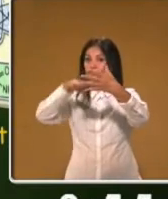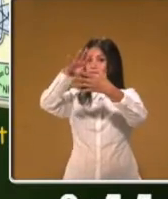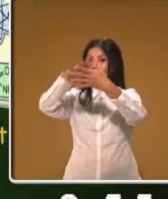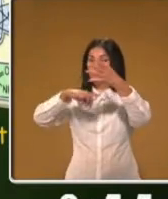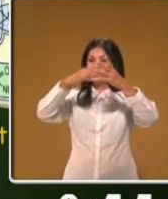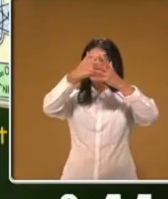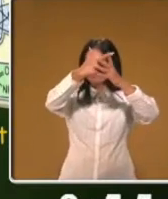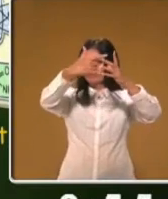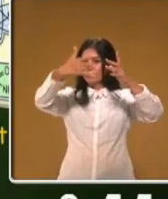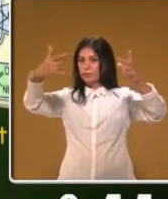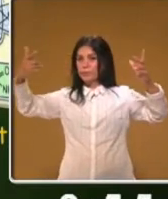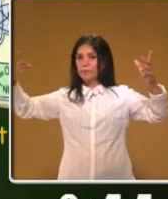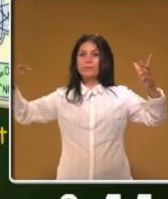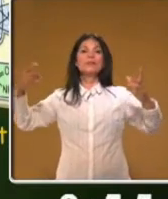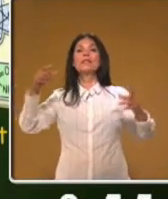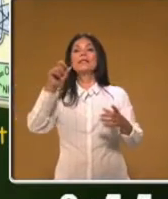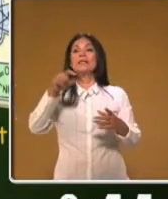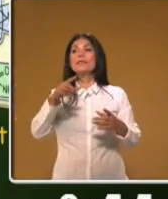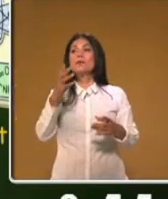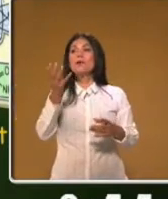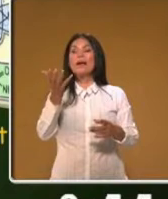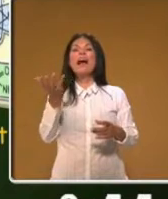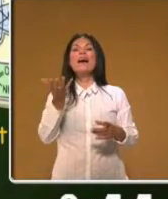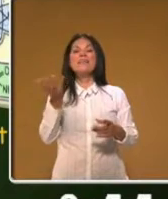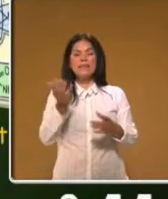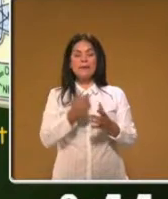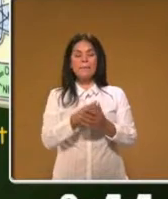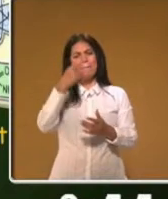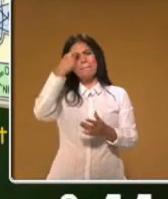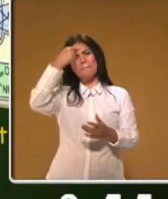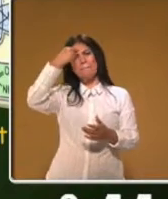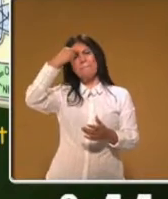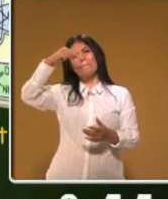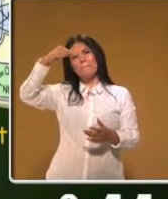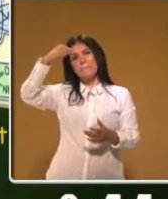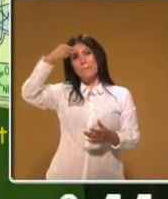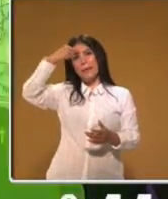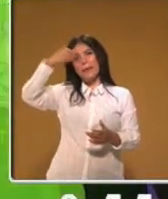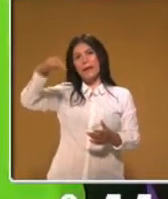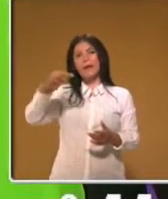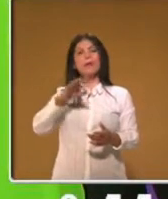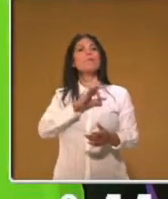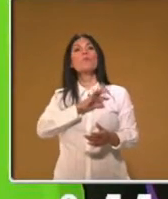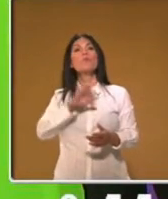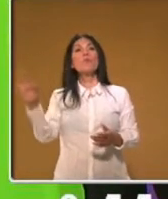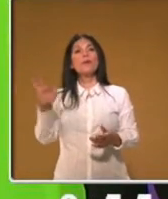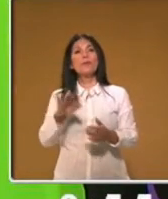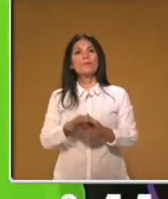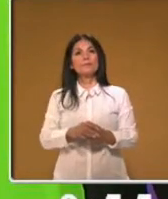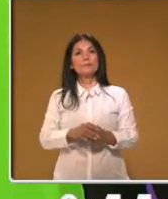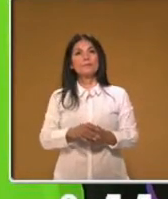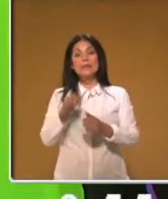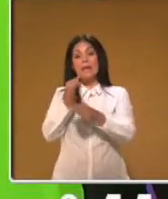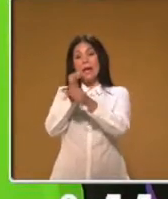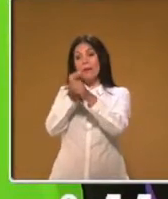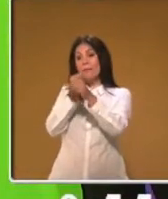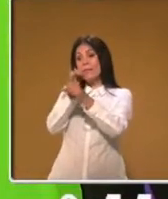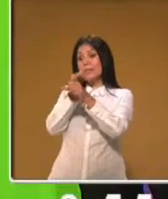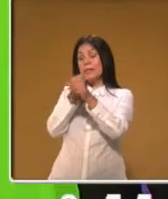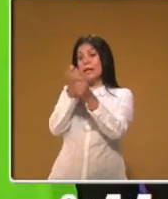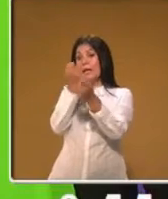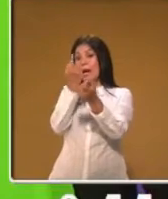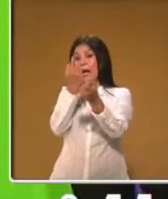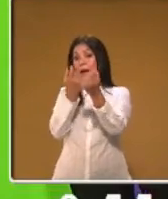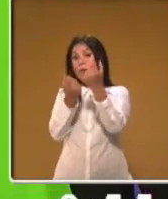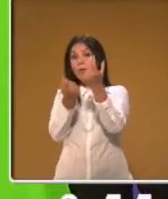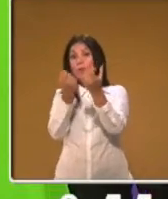tabla periódica. ¿Qué son los símbolos químicos? ¿Para qué me sirven? ¿De qué manera los puedo utilizar? Vamos a investigar algunos. ¿Cómo se llaman